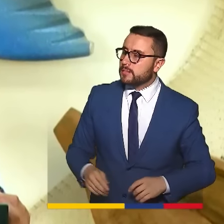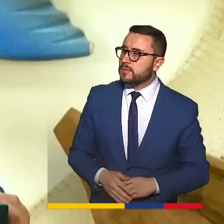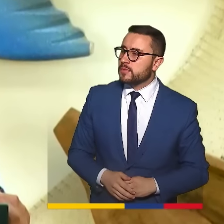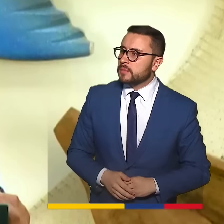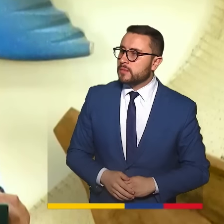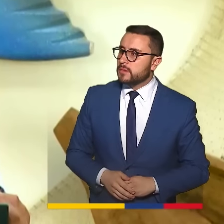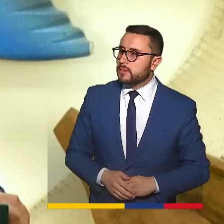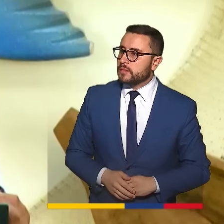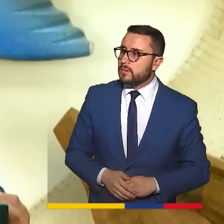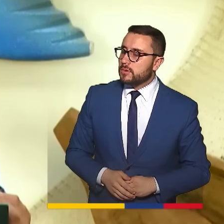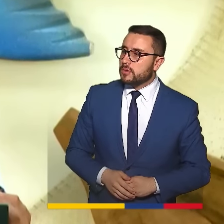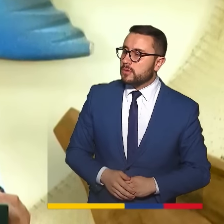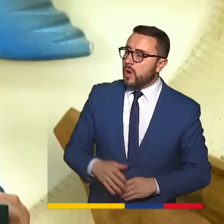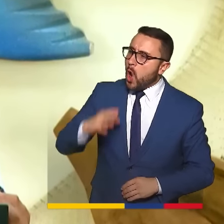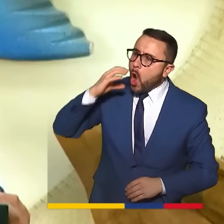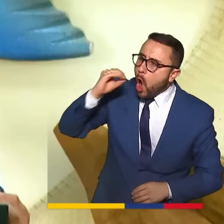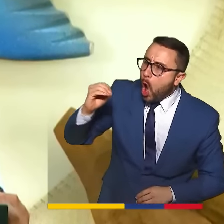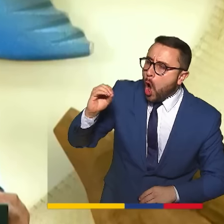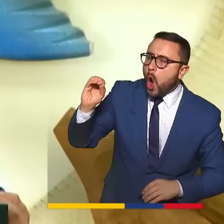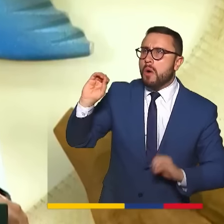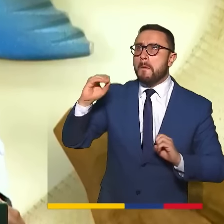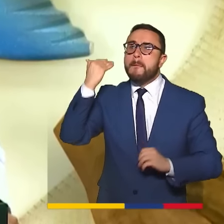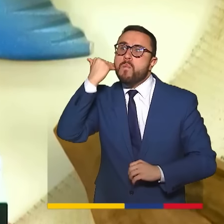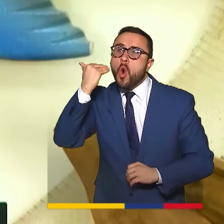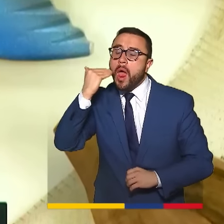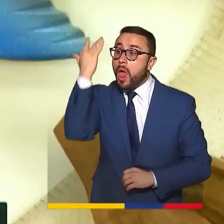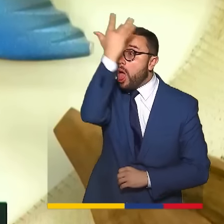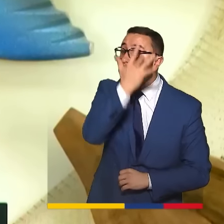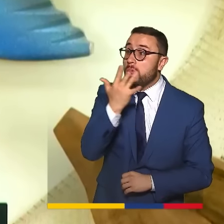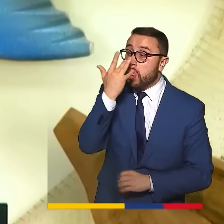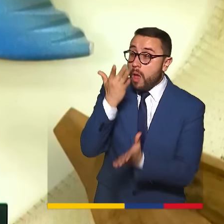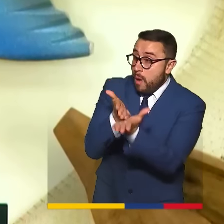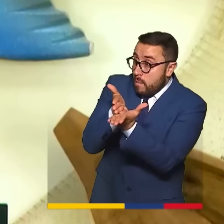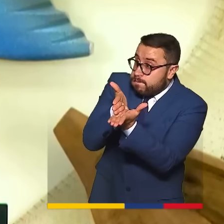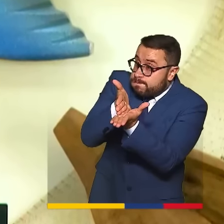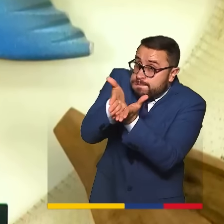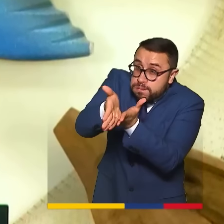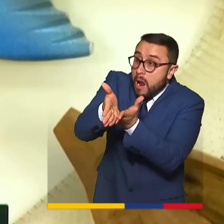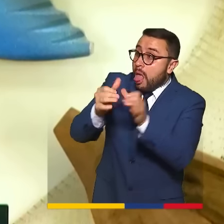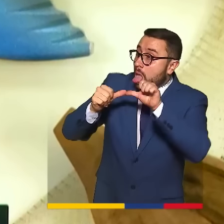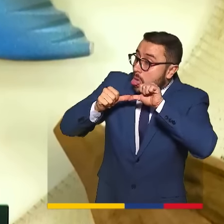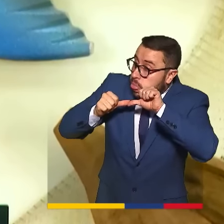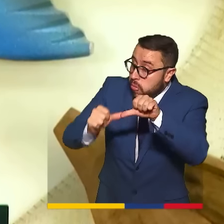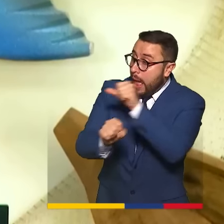Y no haya hombre o mujer negra que siga siendo esclavo en nuestra América.